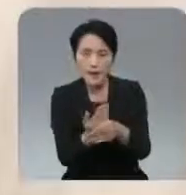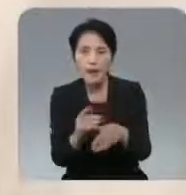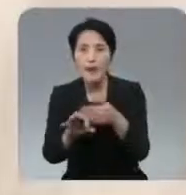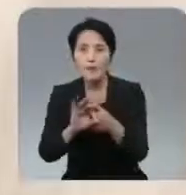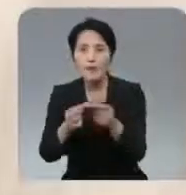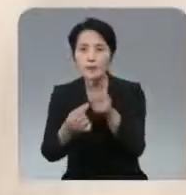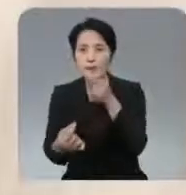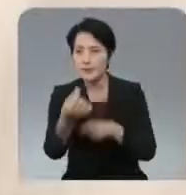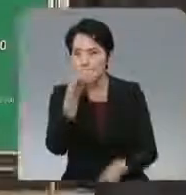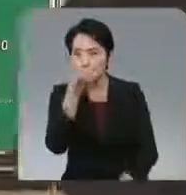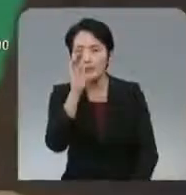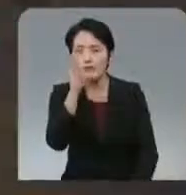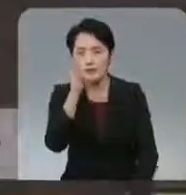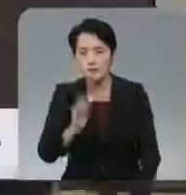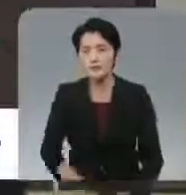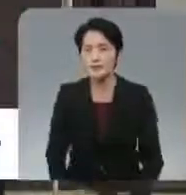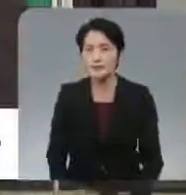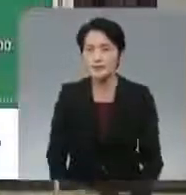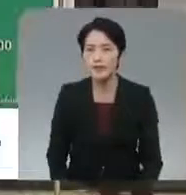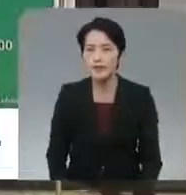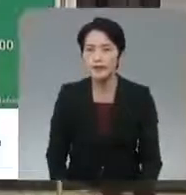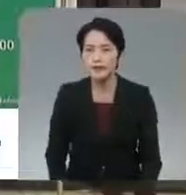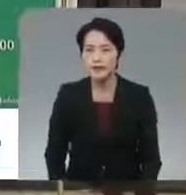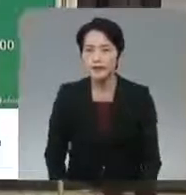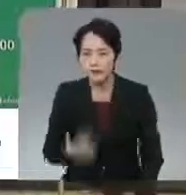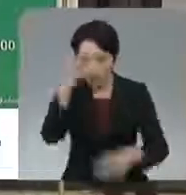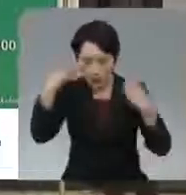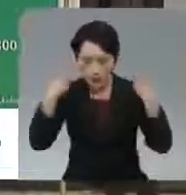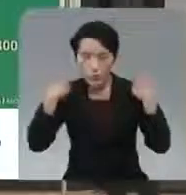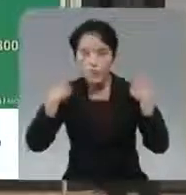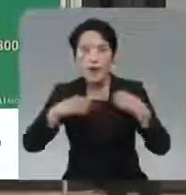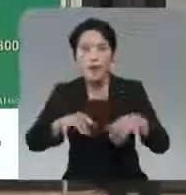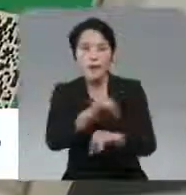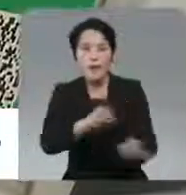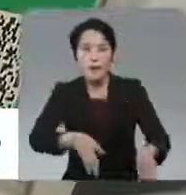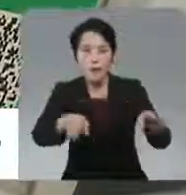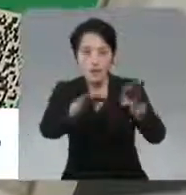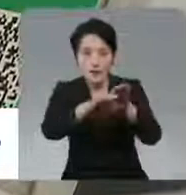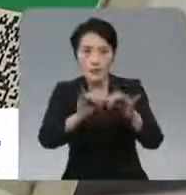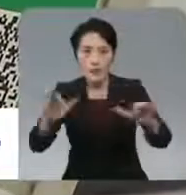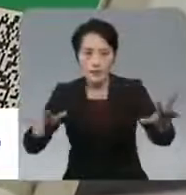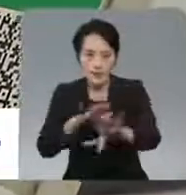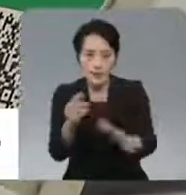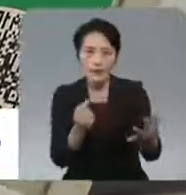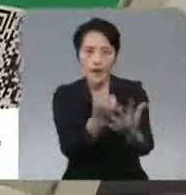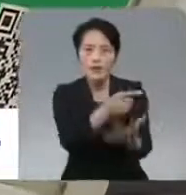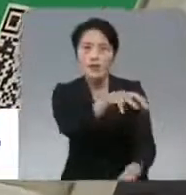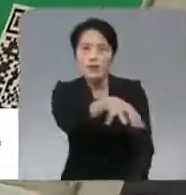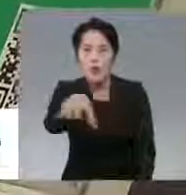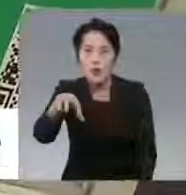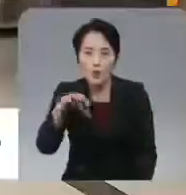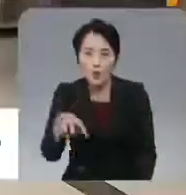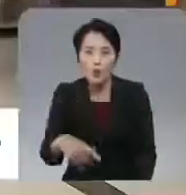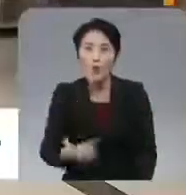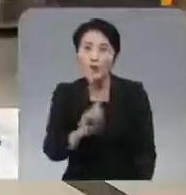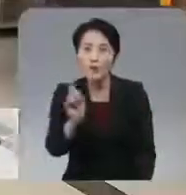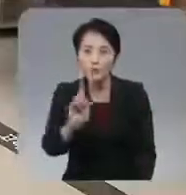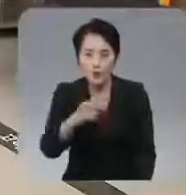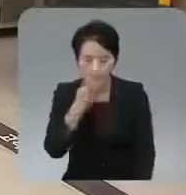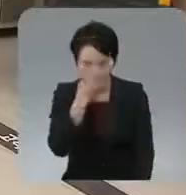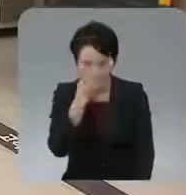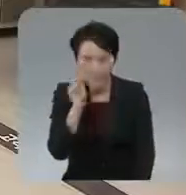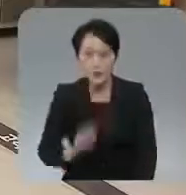estacionada en el golfo de adén por otra parte al activar el sistema de respuesta a la variante omicron a partir del jueves 3